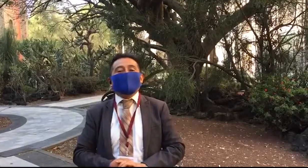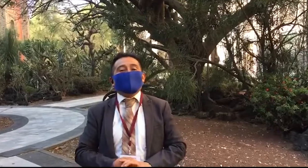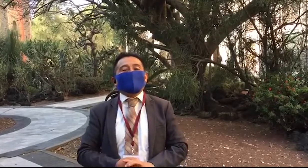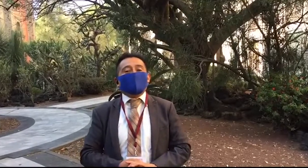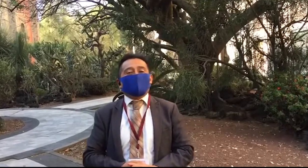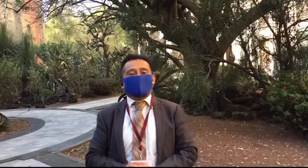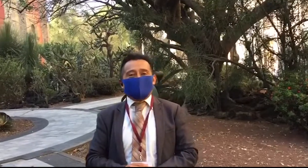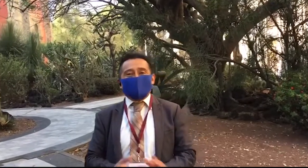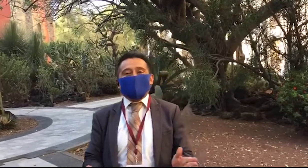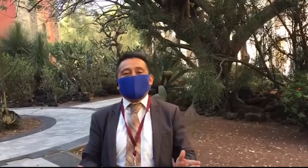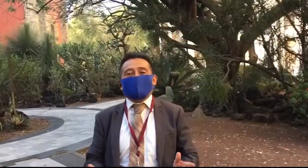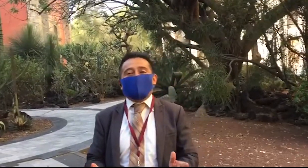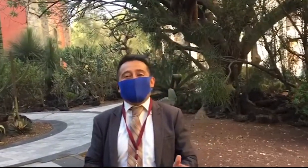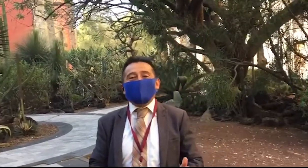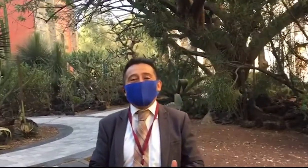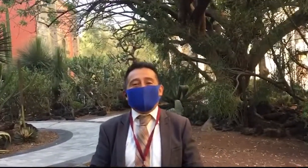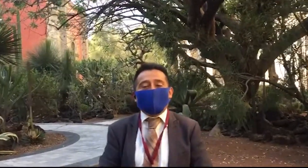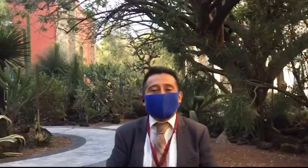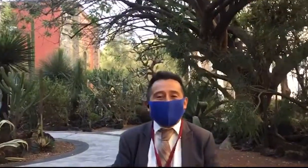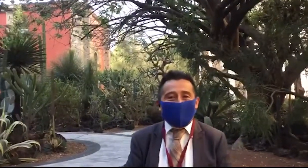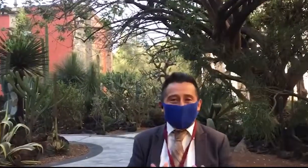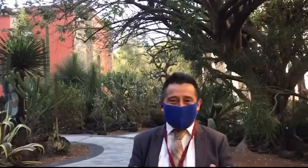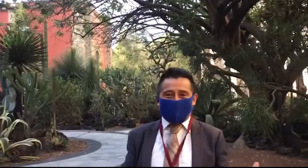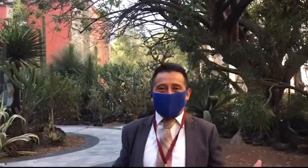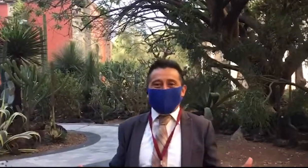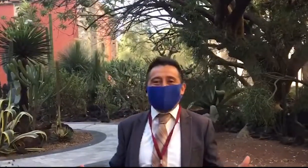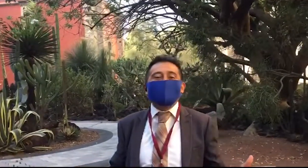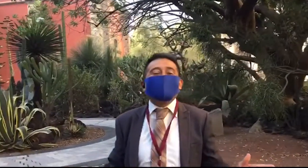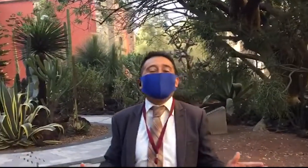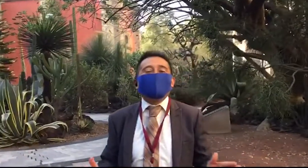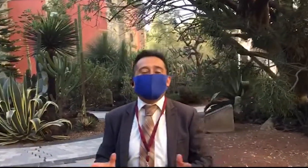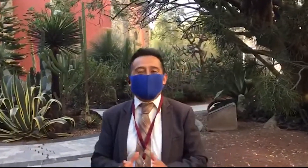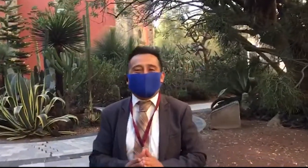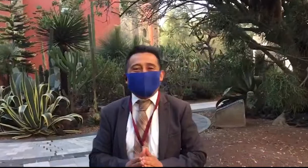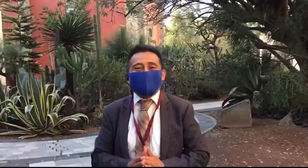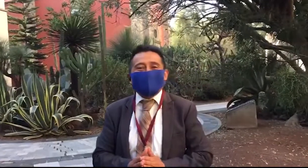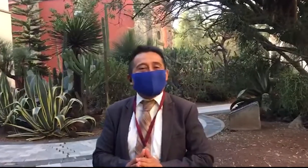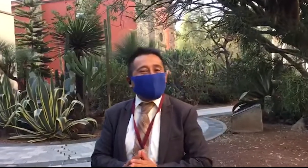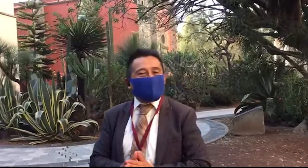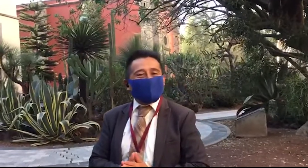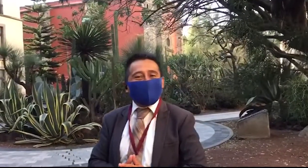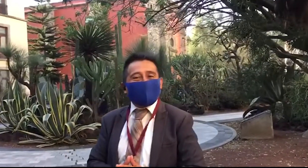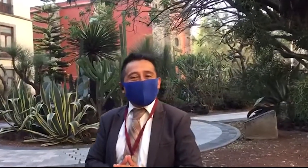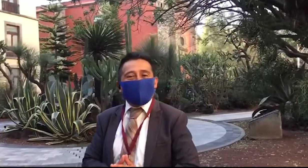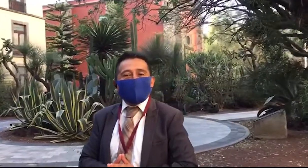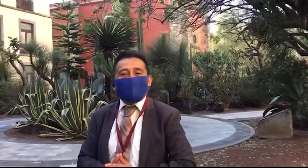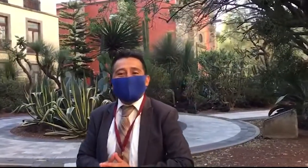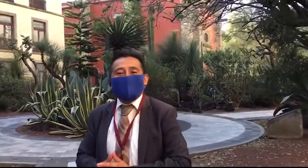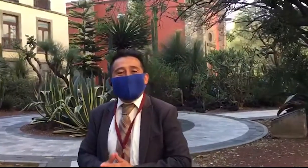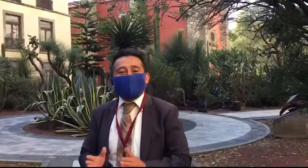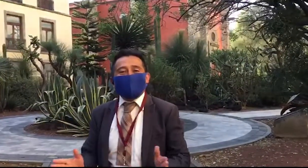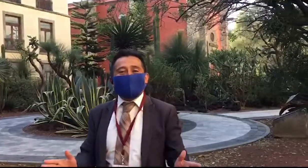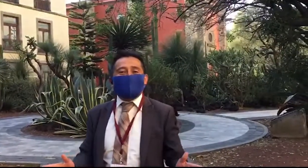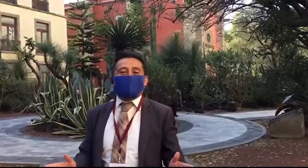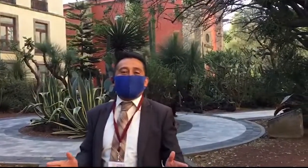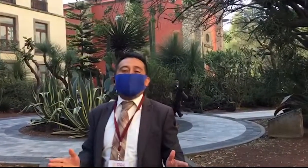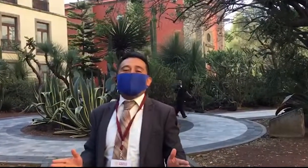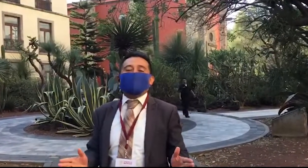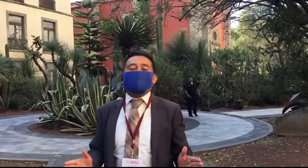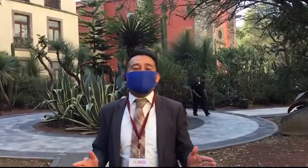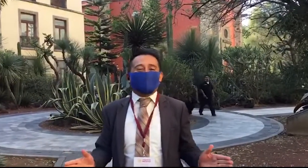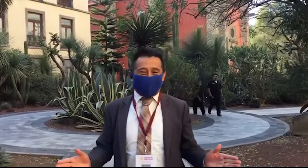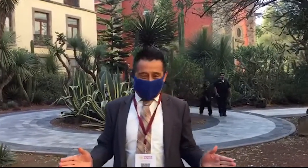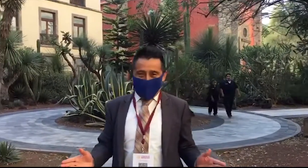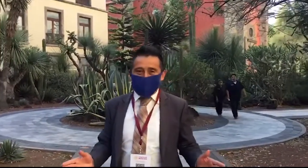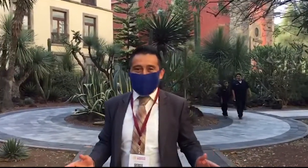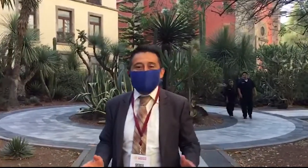lunes, primer lunes de conferencia matutina ya con las asociaciones del INE. Hay que mencionar que el presidente de la República ha reiterado que va a